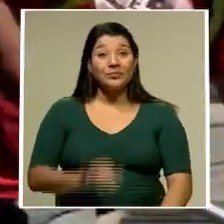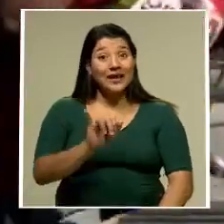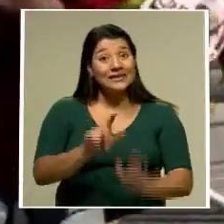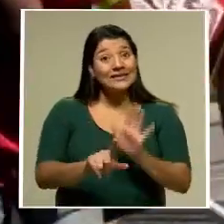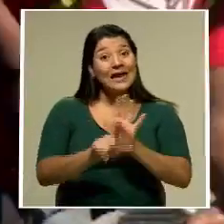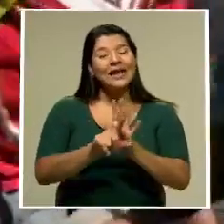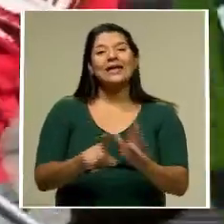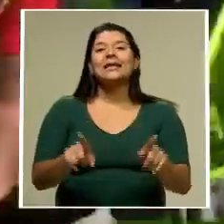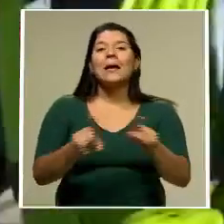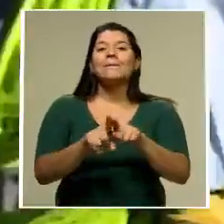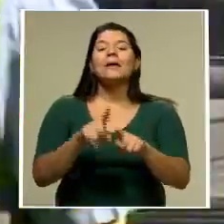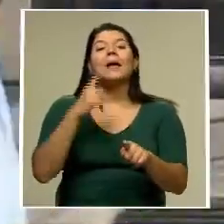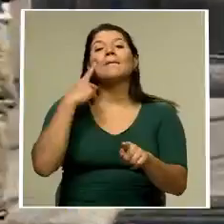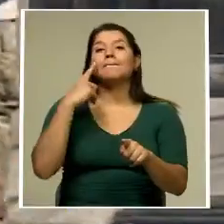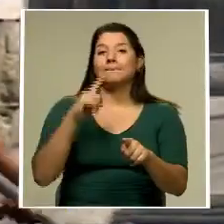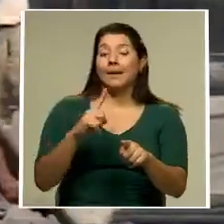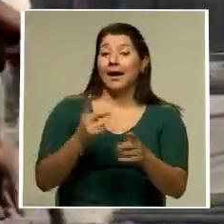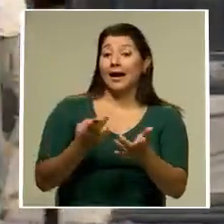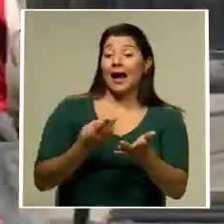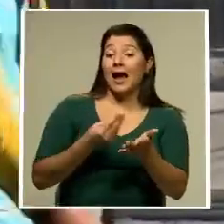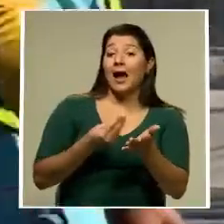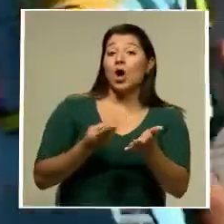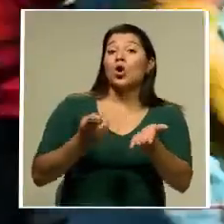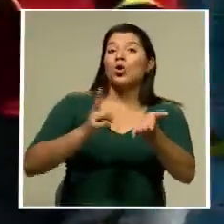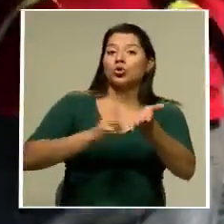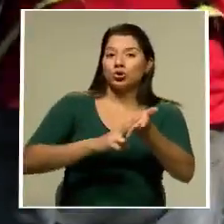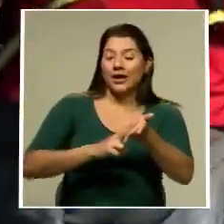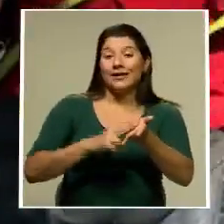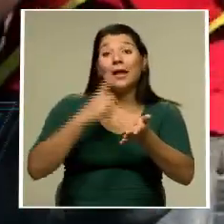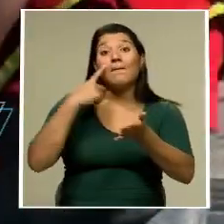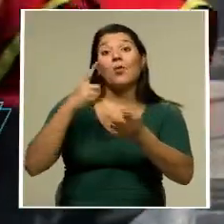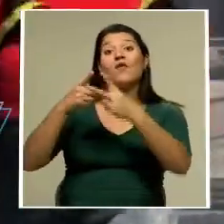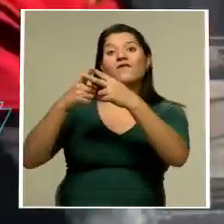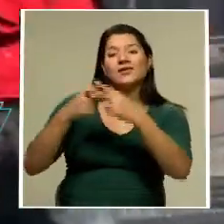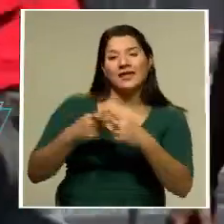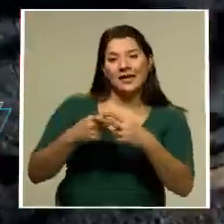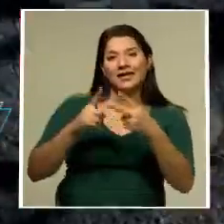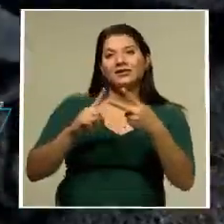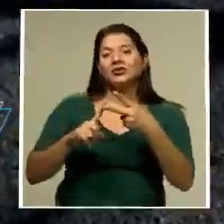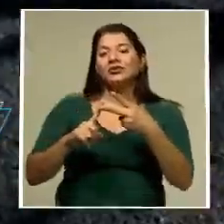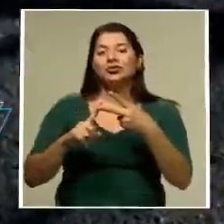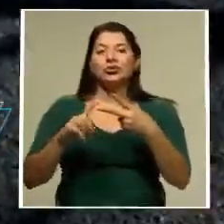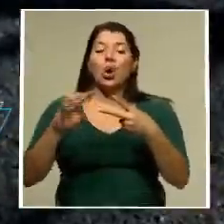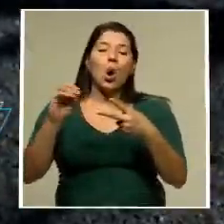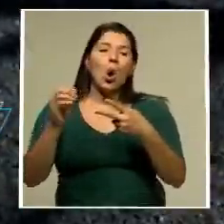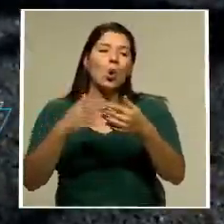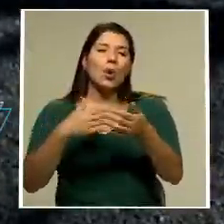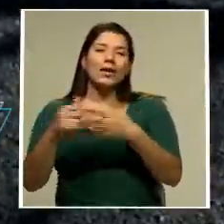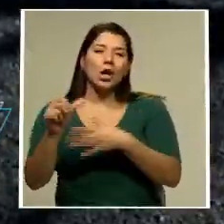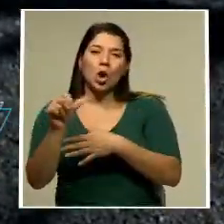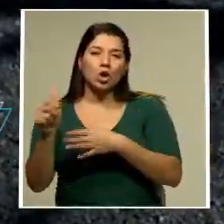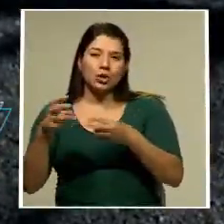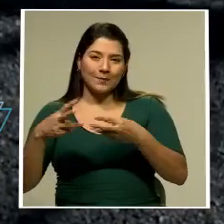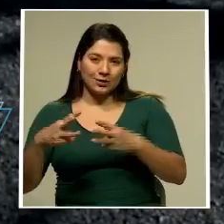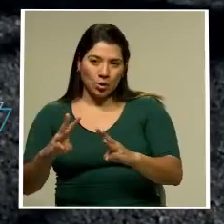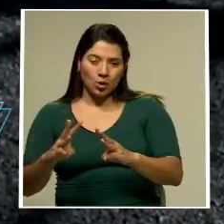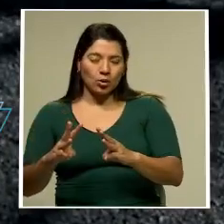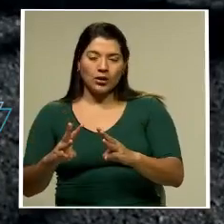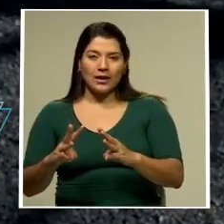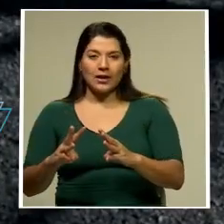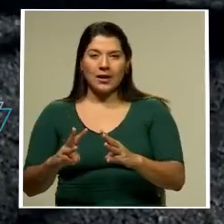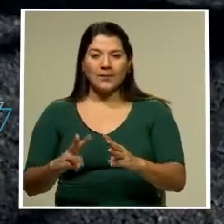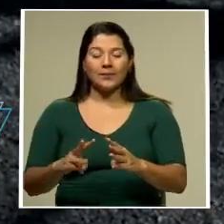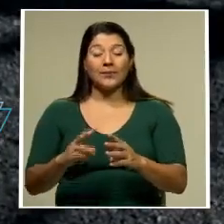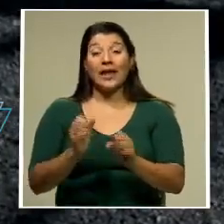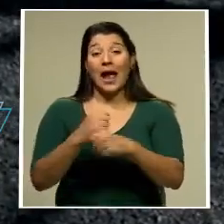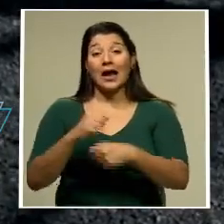aplicable también a la actividad contractual promovida por medio de fideicomisos, unidades gestoras o cualquier otro mecanismo de gestión indirecta del